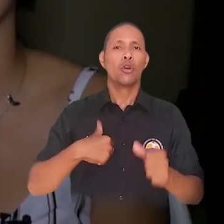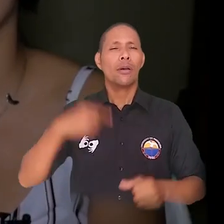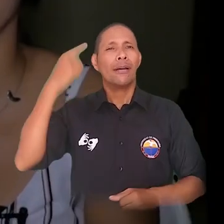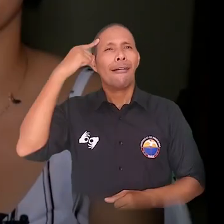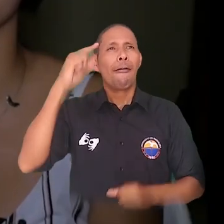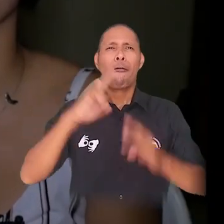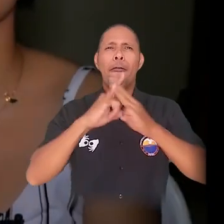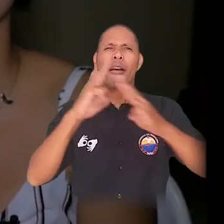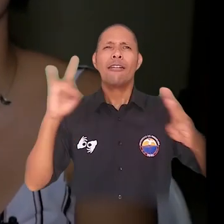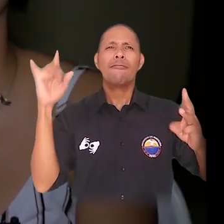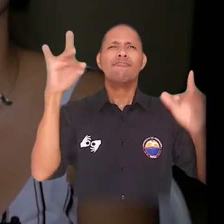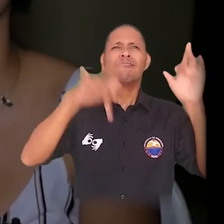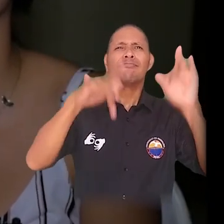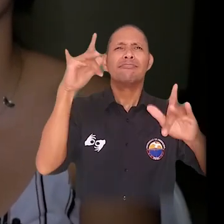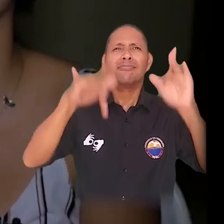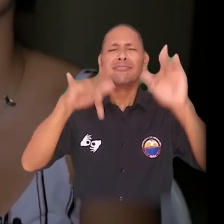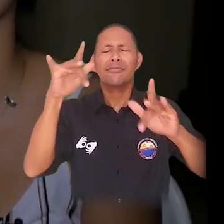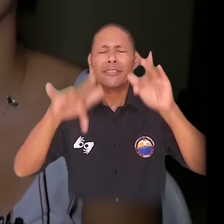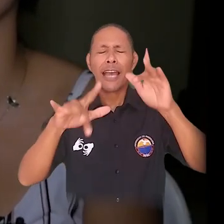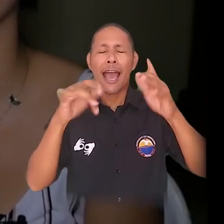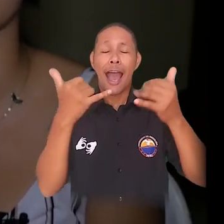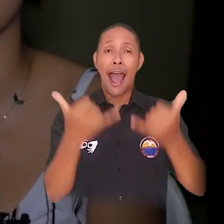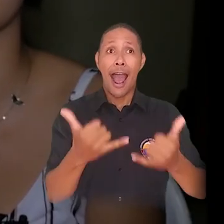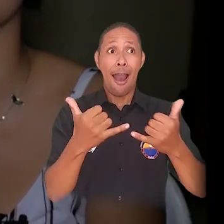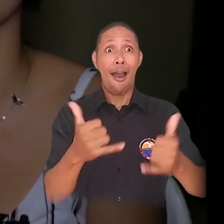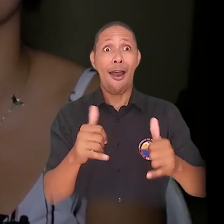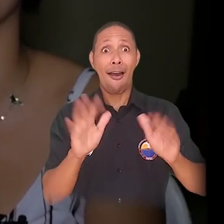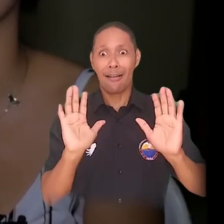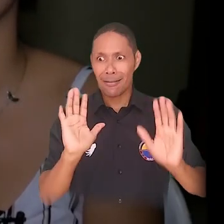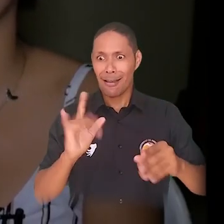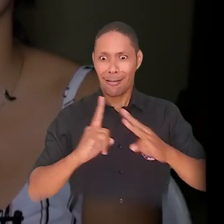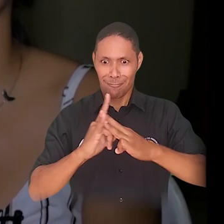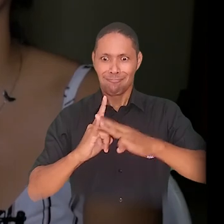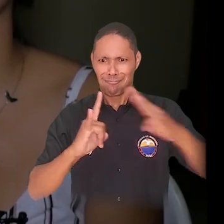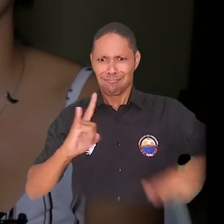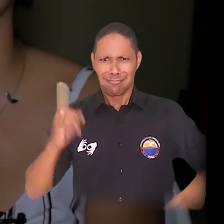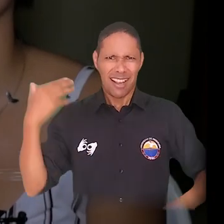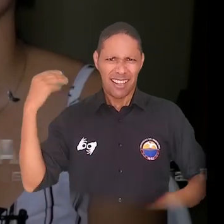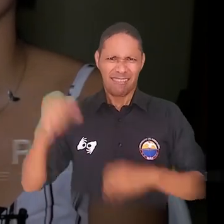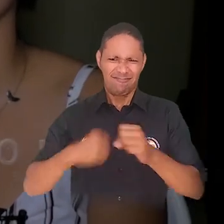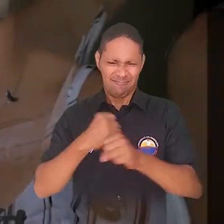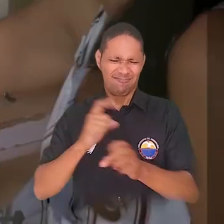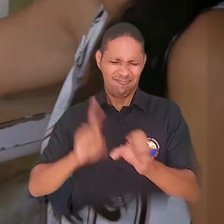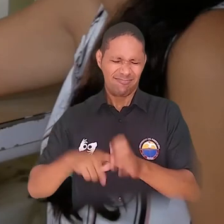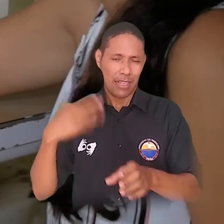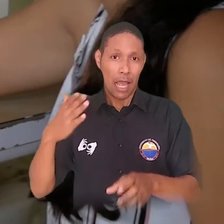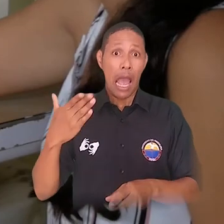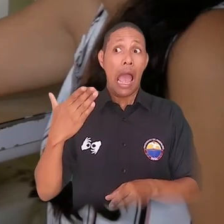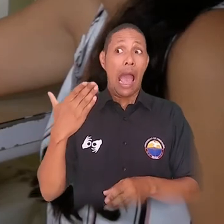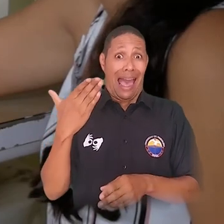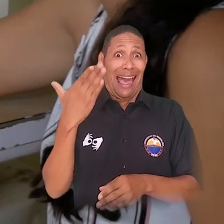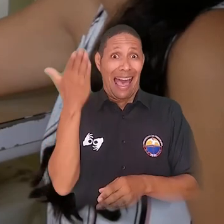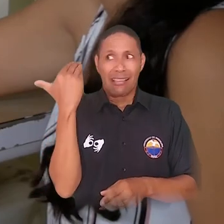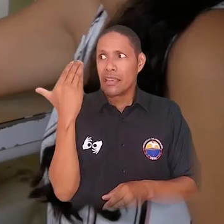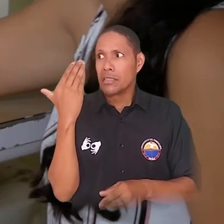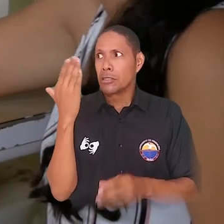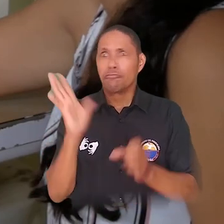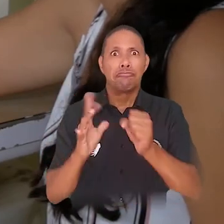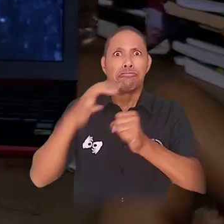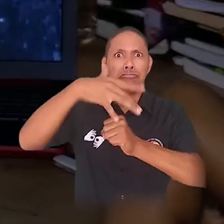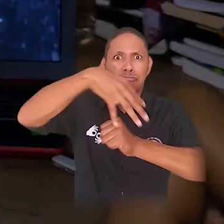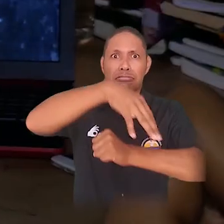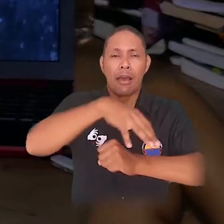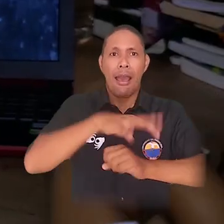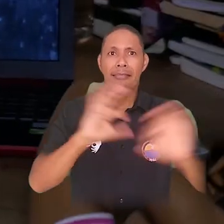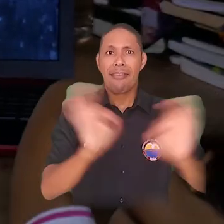lo imaginaba claramente presencial. Mi sueño de entrar a la Universidad de Magdalena ha sido desde hace mucho ya. Y claro, en ese entonces no había como el